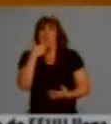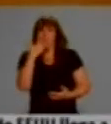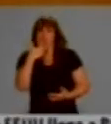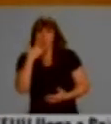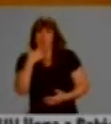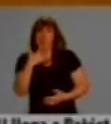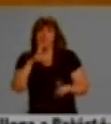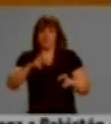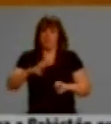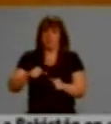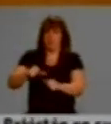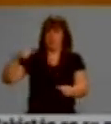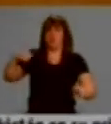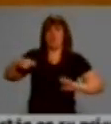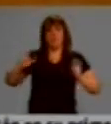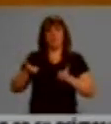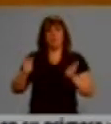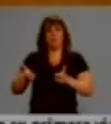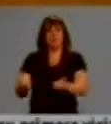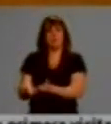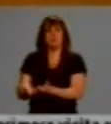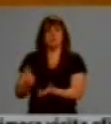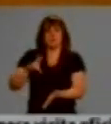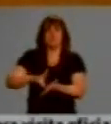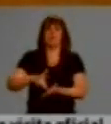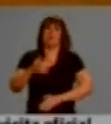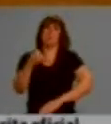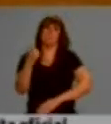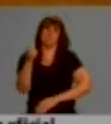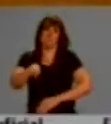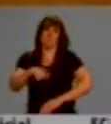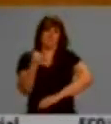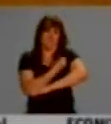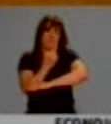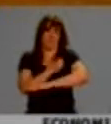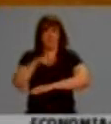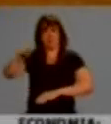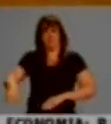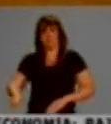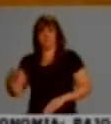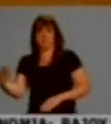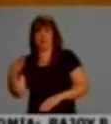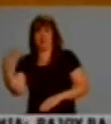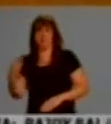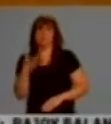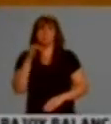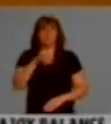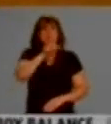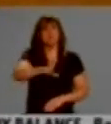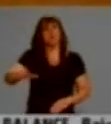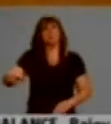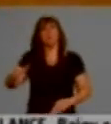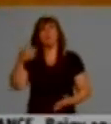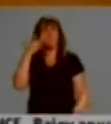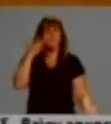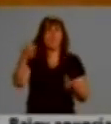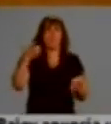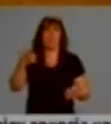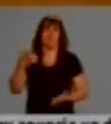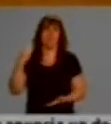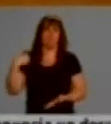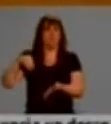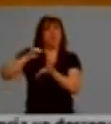supuestas reuniones celebradas en el mes de diciembre entre Luis Bárcenas y destacados responsables de la Oficina